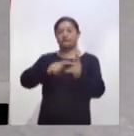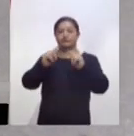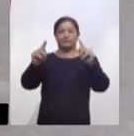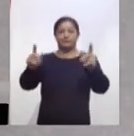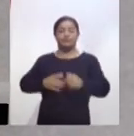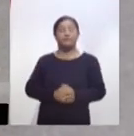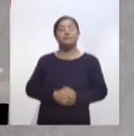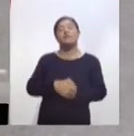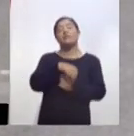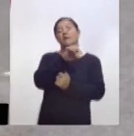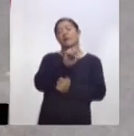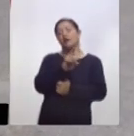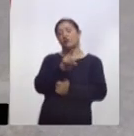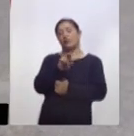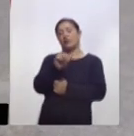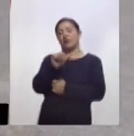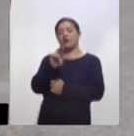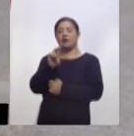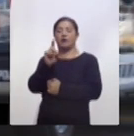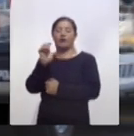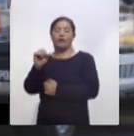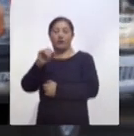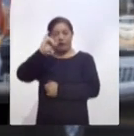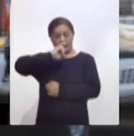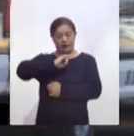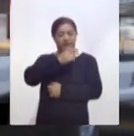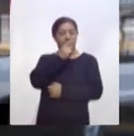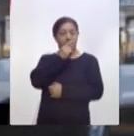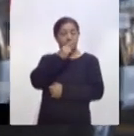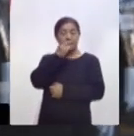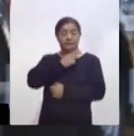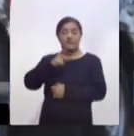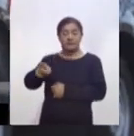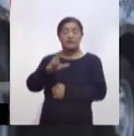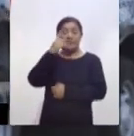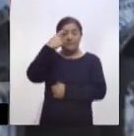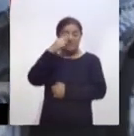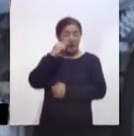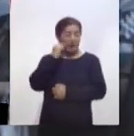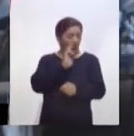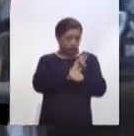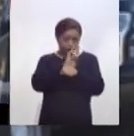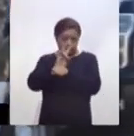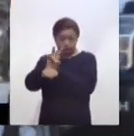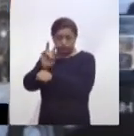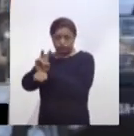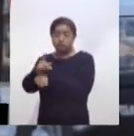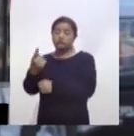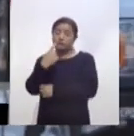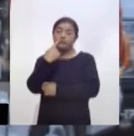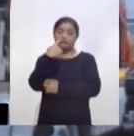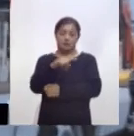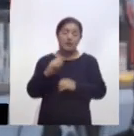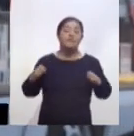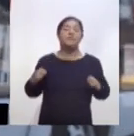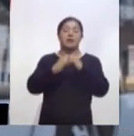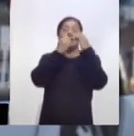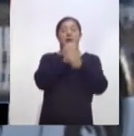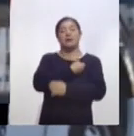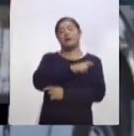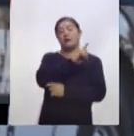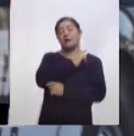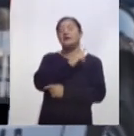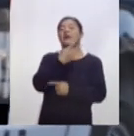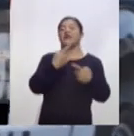Valiente Hernández, Secretario de Seguridad Ciudadana, indicó que para reforzar las medidas que se aplican en Tlaxcala ante la declaratoria de emergencia sanitaria, las